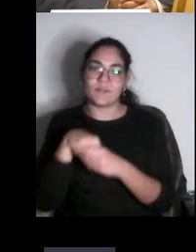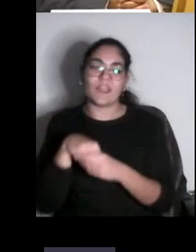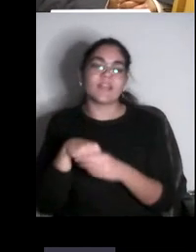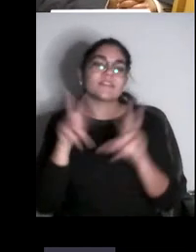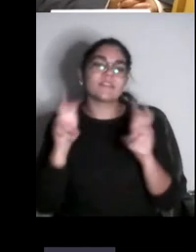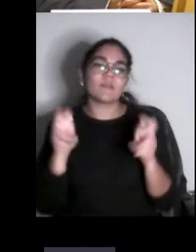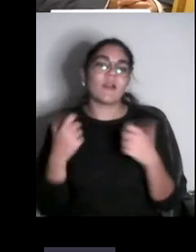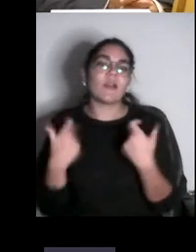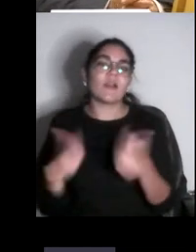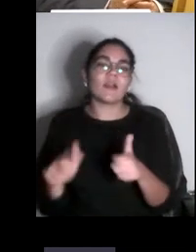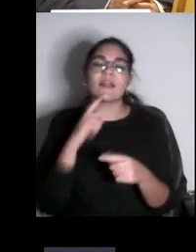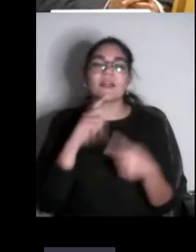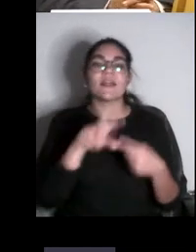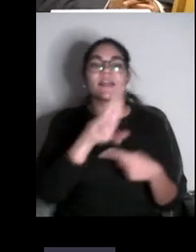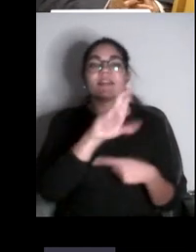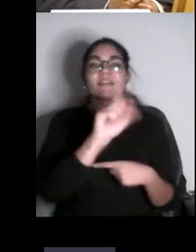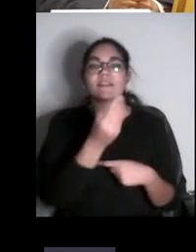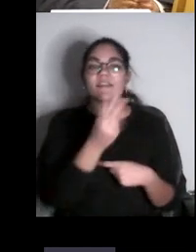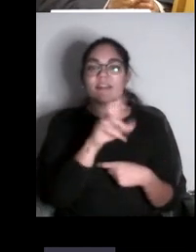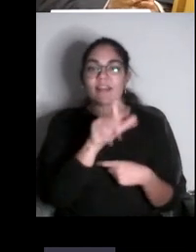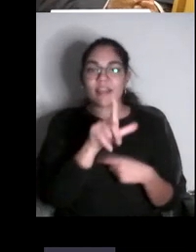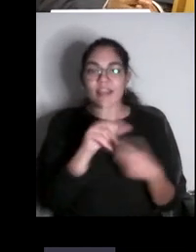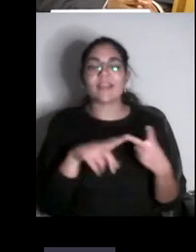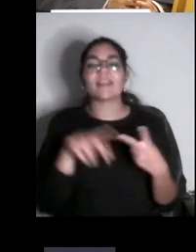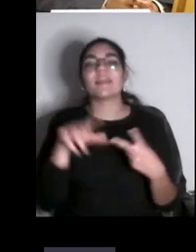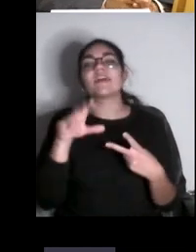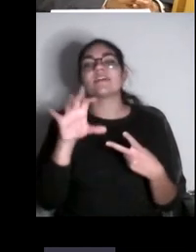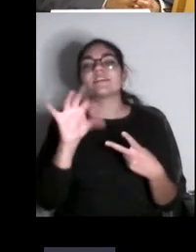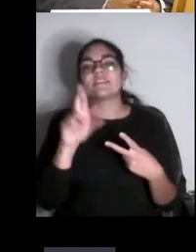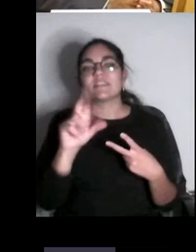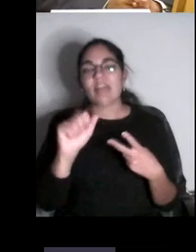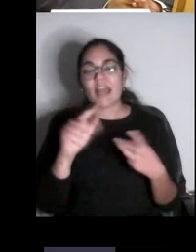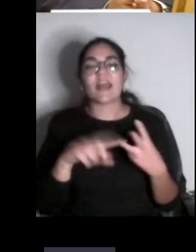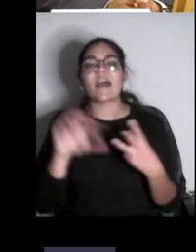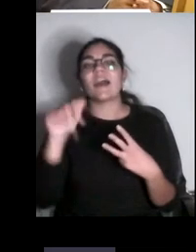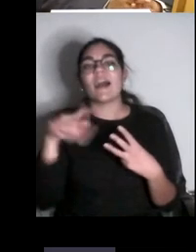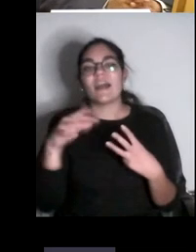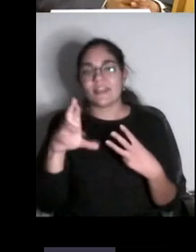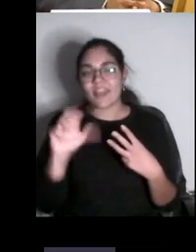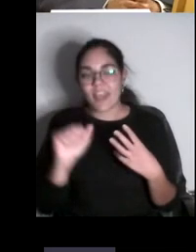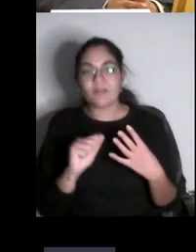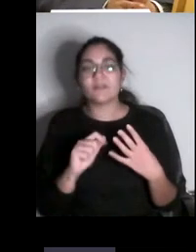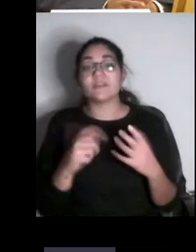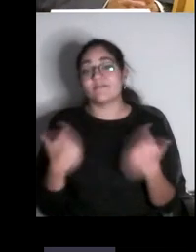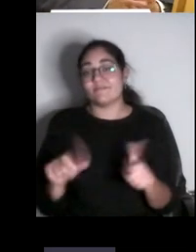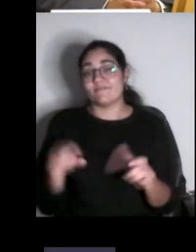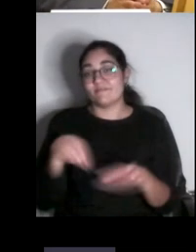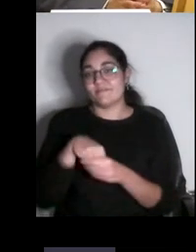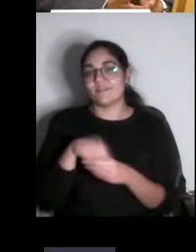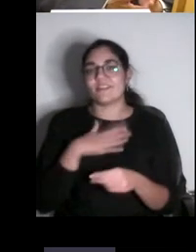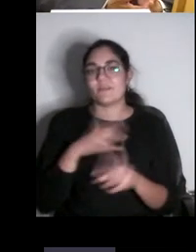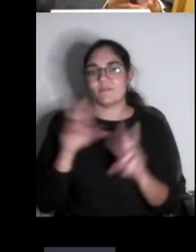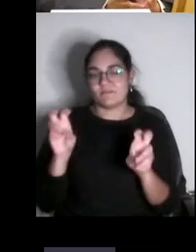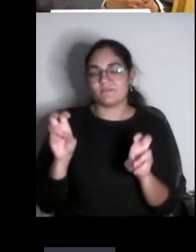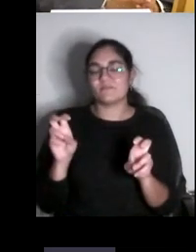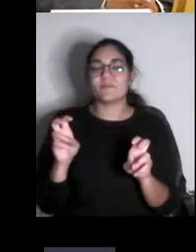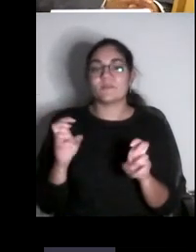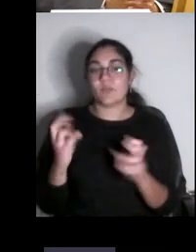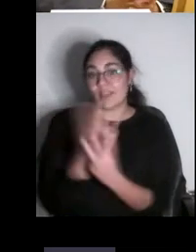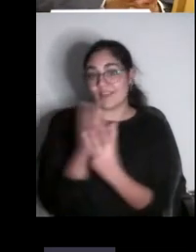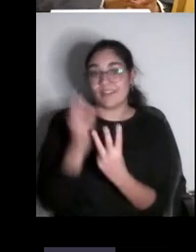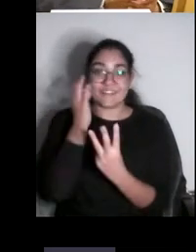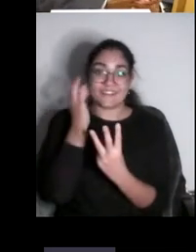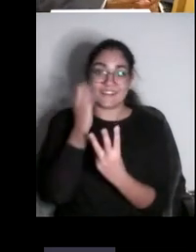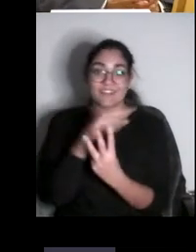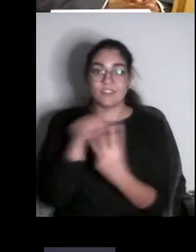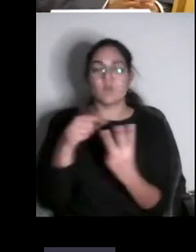docente, a Raquel Herrera, a Saray Navas, a Andrea, porque prácticamente de ellas tres. Yo